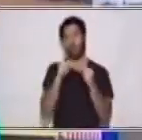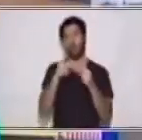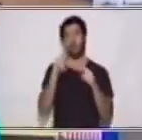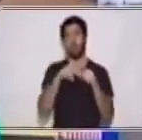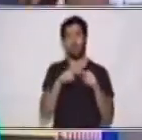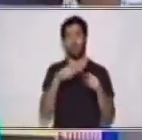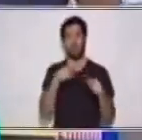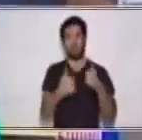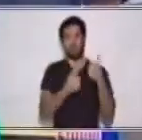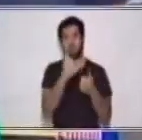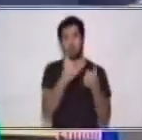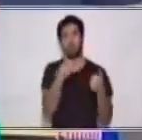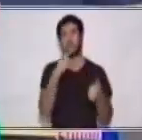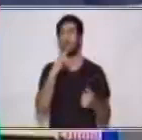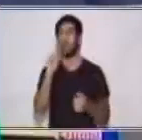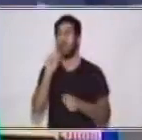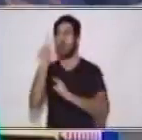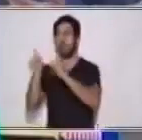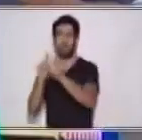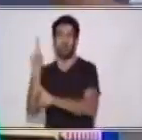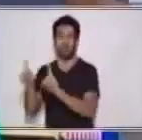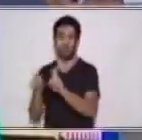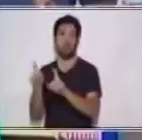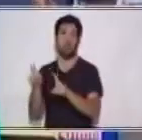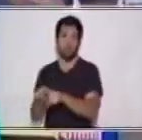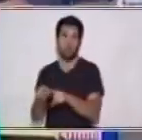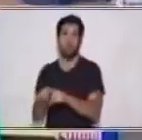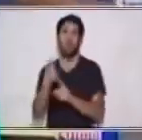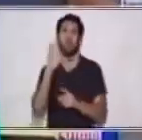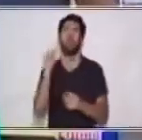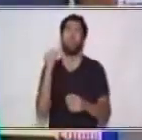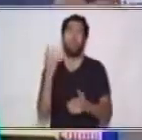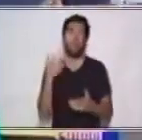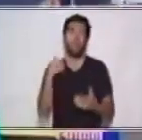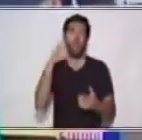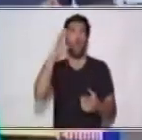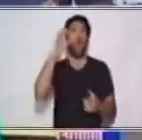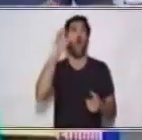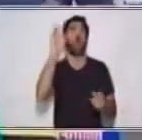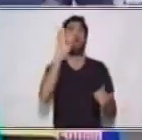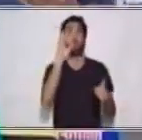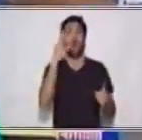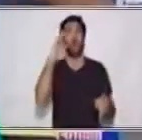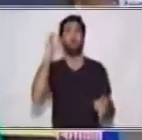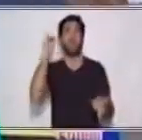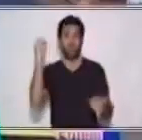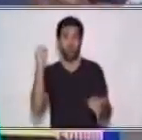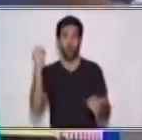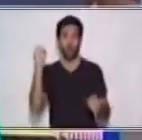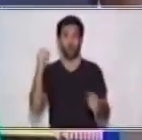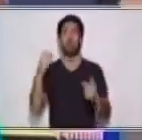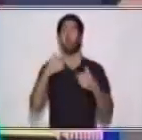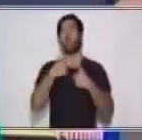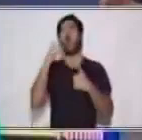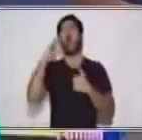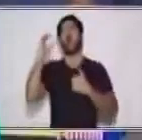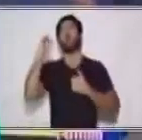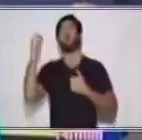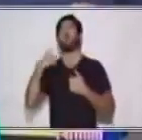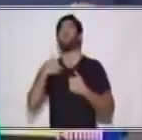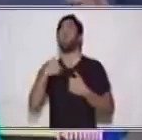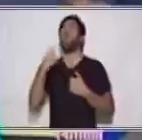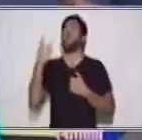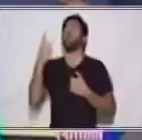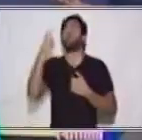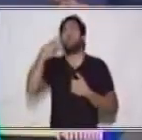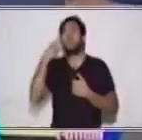subjetivo, por el sentido que es una opinión o un punto de vista del autor, nosotros no podemos decir si son verdaderas y